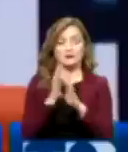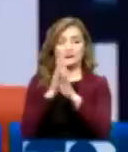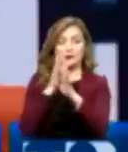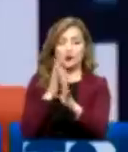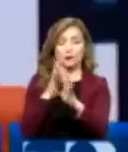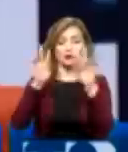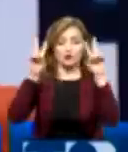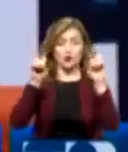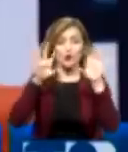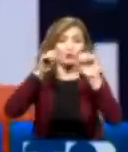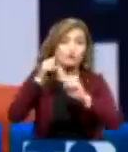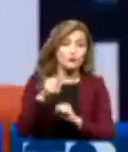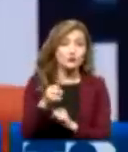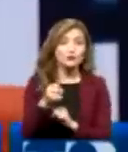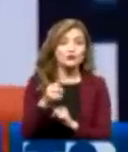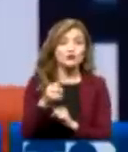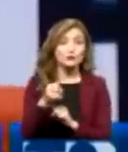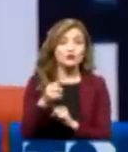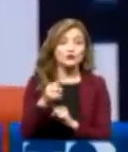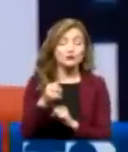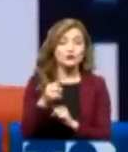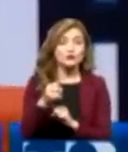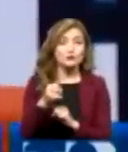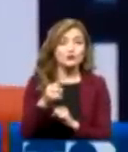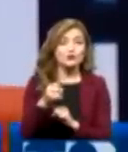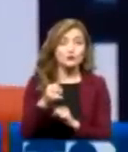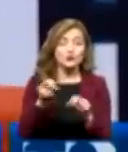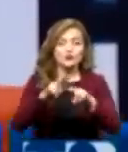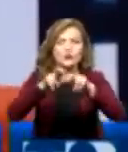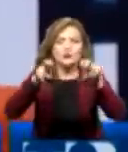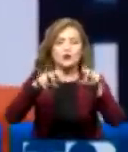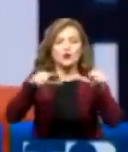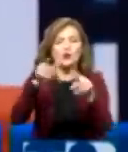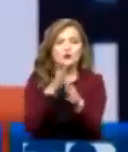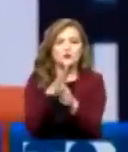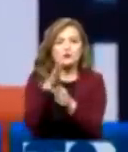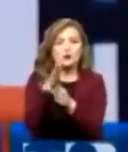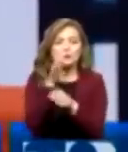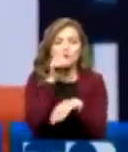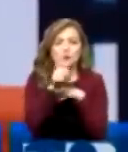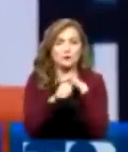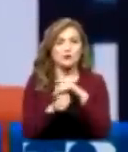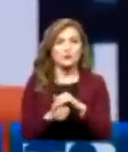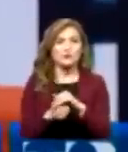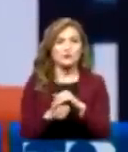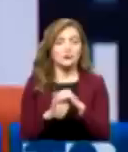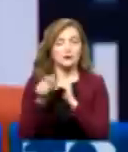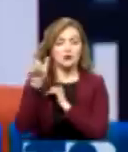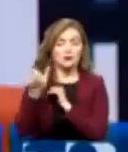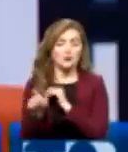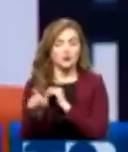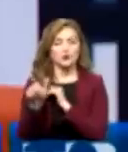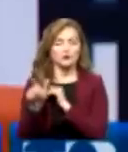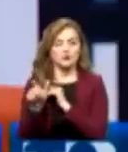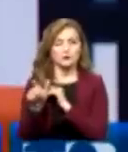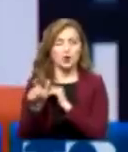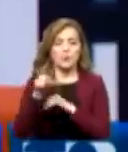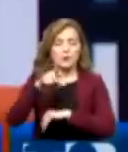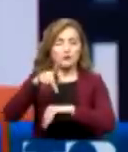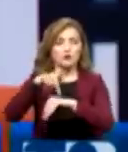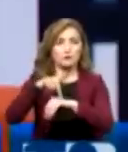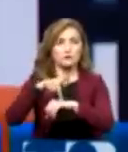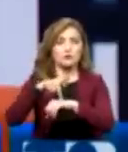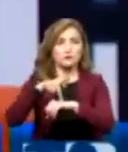que es un caso de violación, debería haber una sala especializada o más privada con una persona ya, un